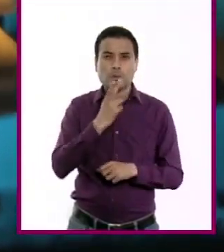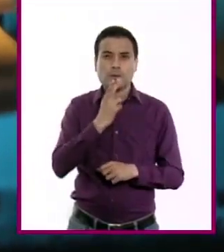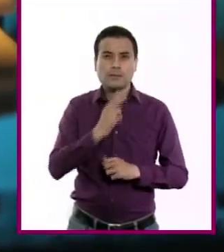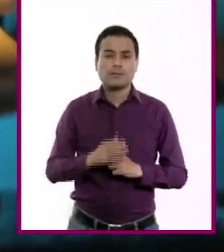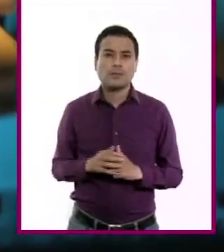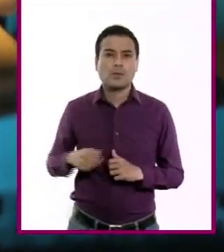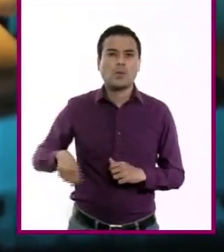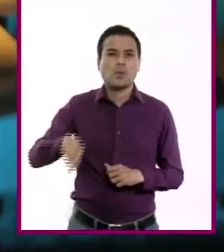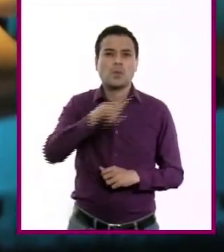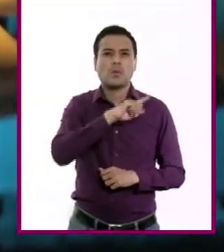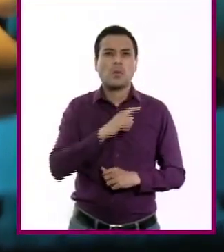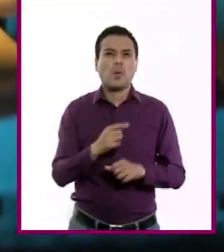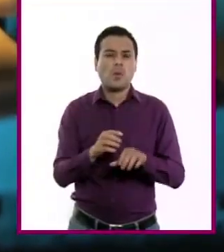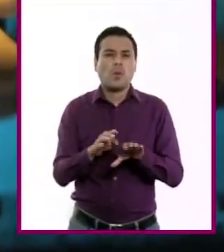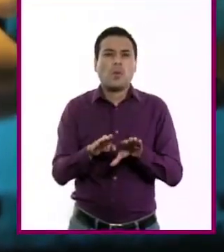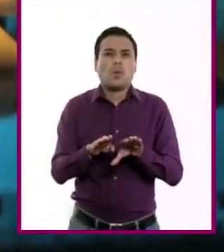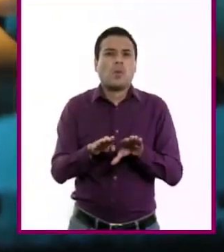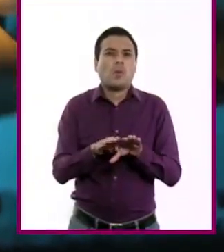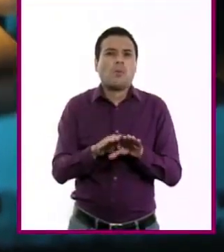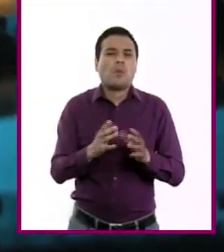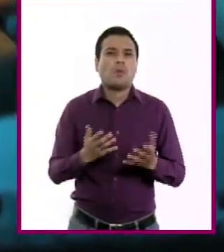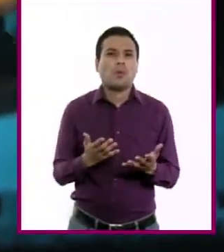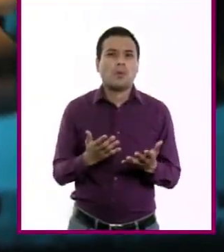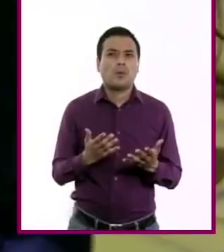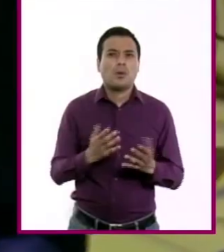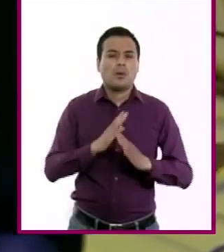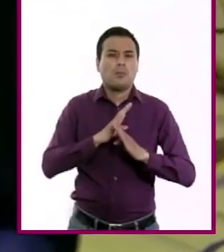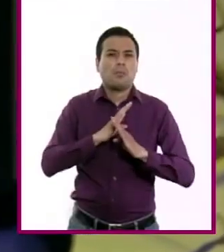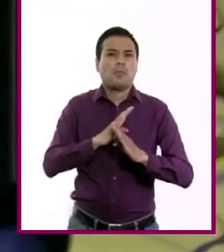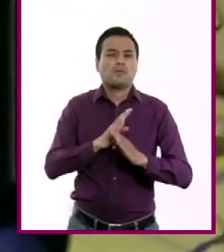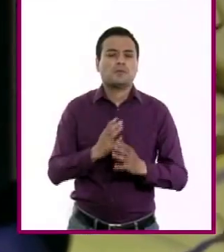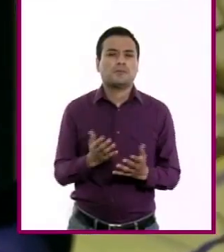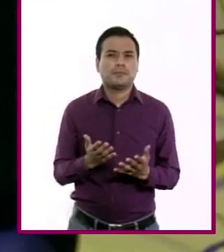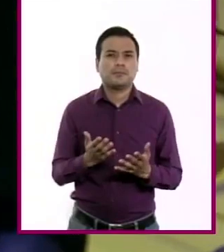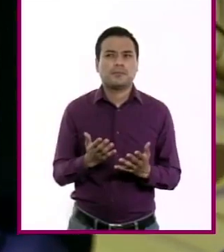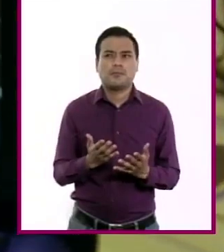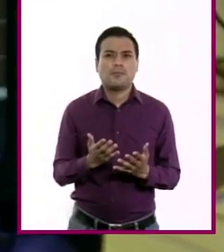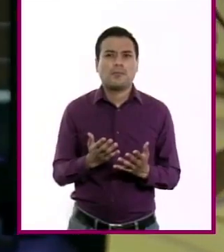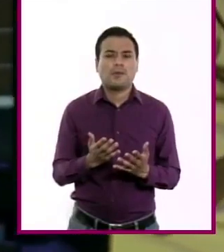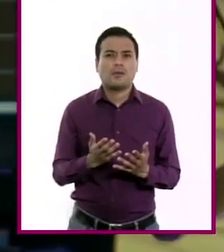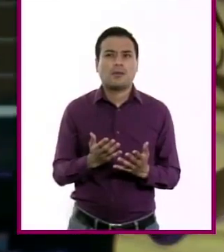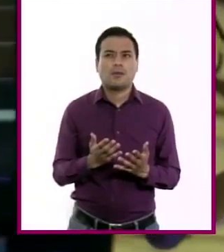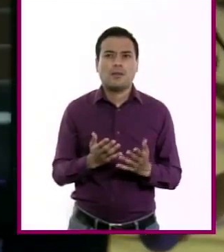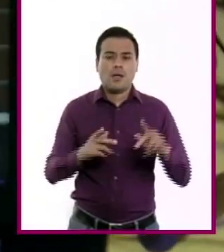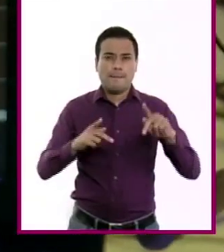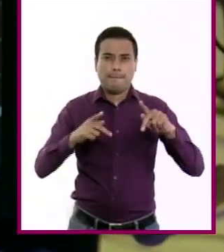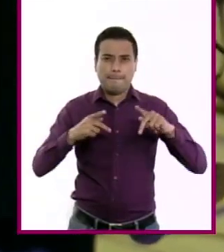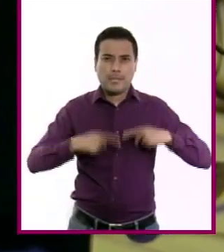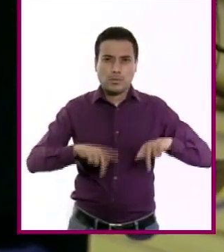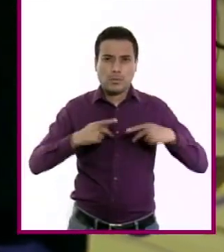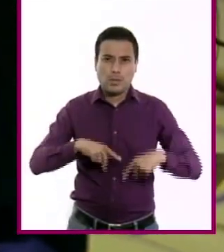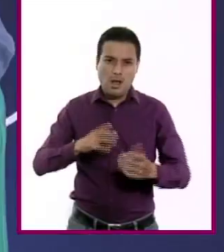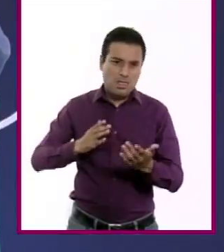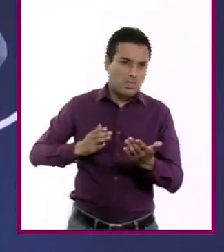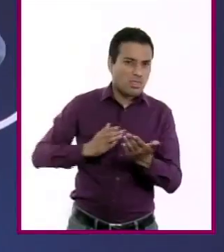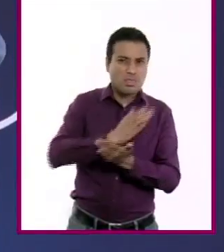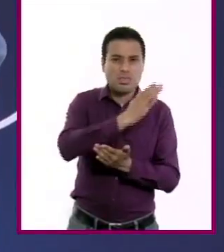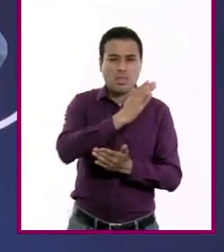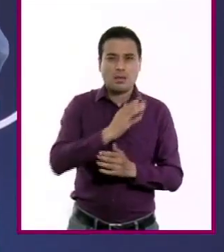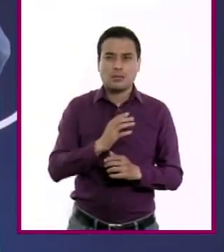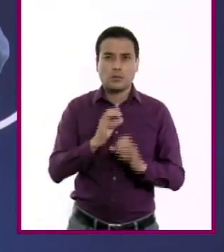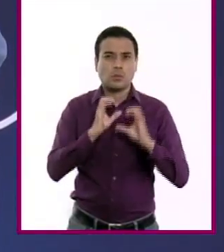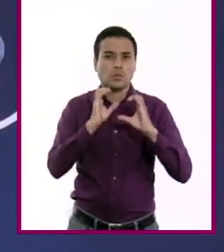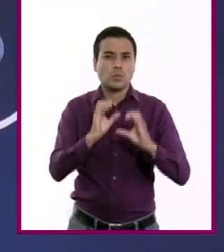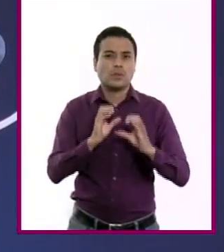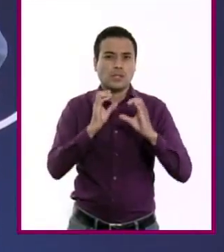individual, pero también social e incluso gubernamental para prevenir algún ciberataque o ciberdelito? Álvaro.